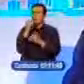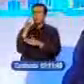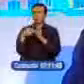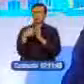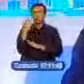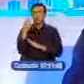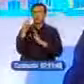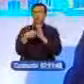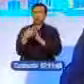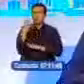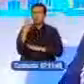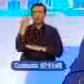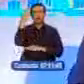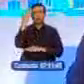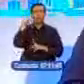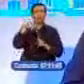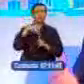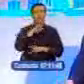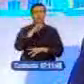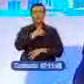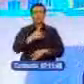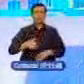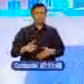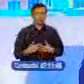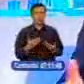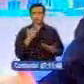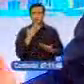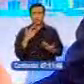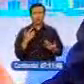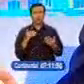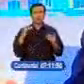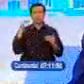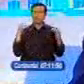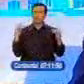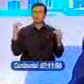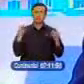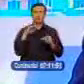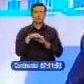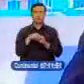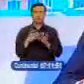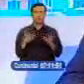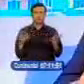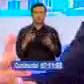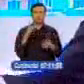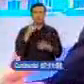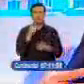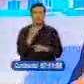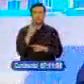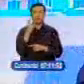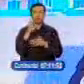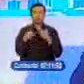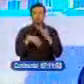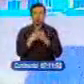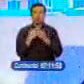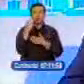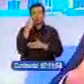en el 2014, los alcaldes, los prefectos, el presidente, con unas diferencias que en su momento hubo de votación, que inclusive con los mecanismos